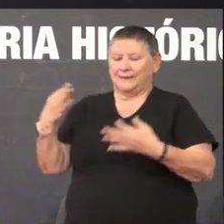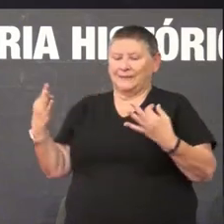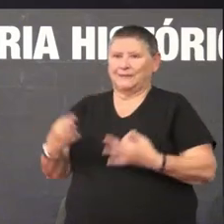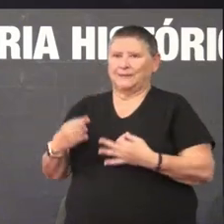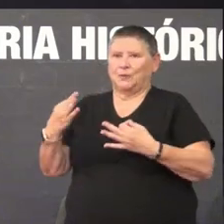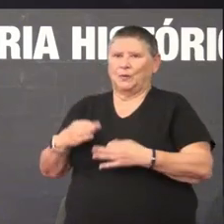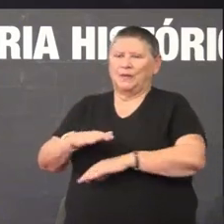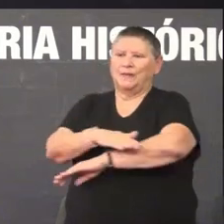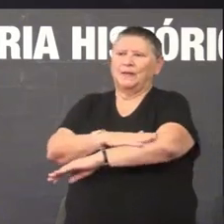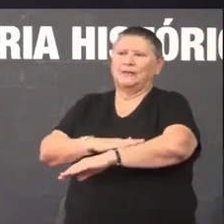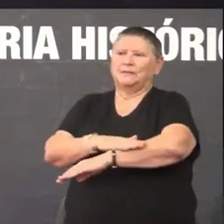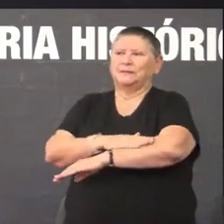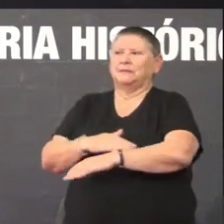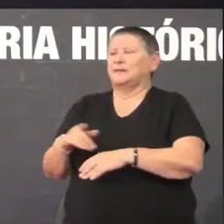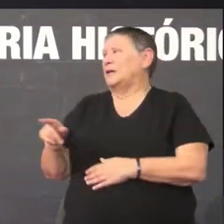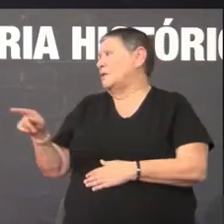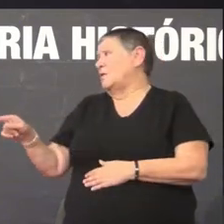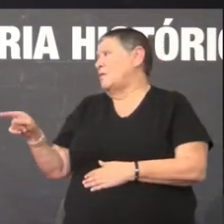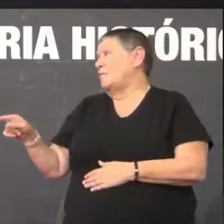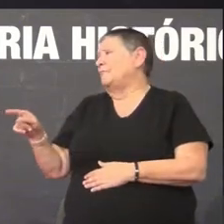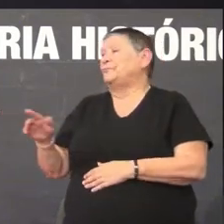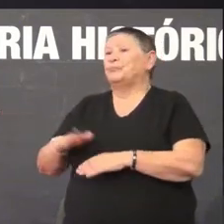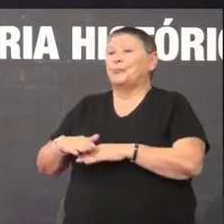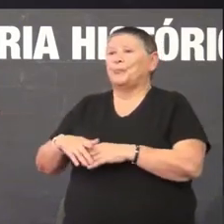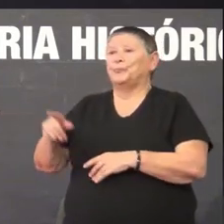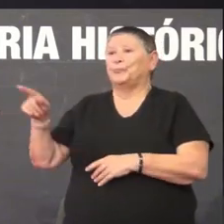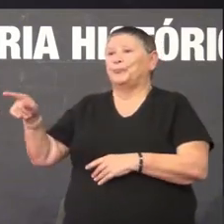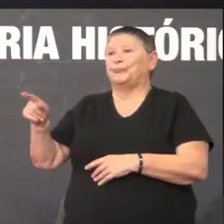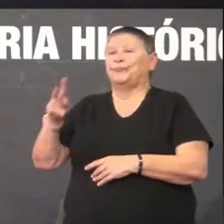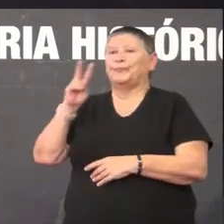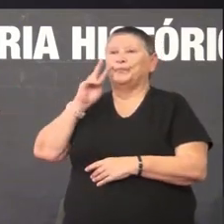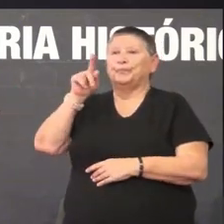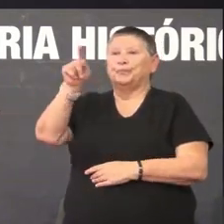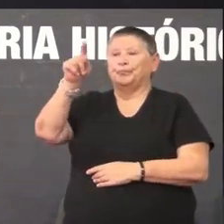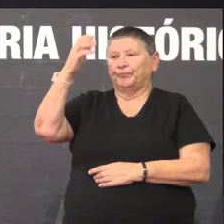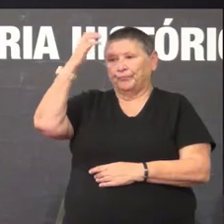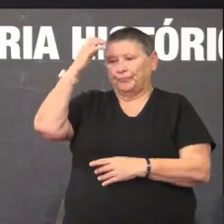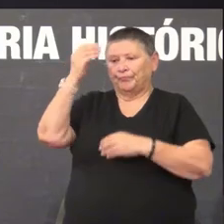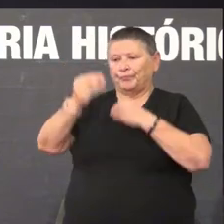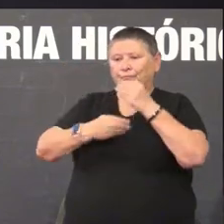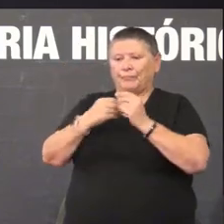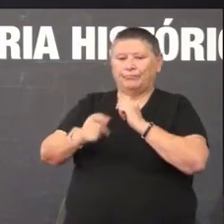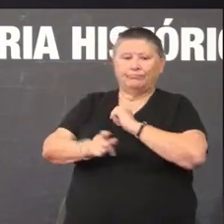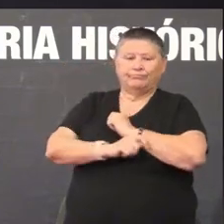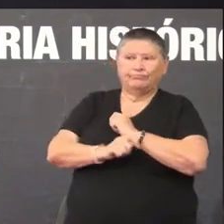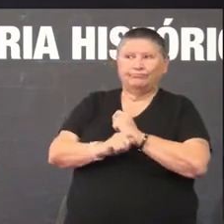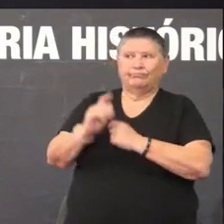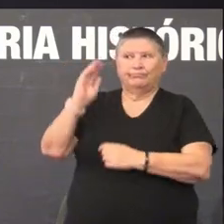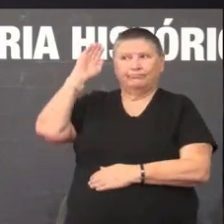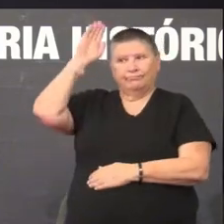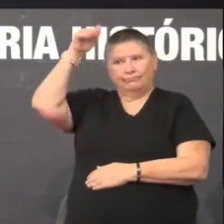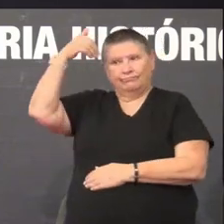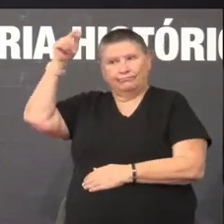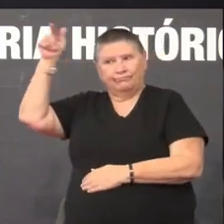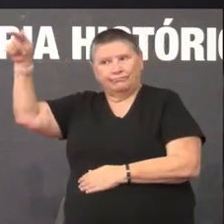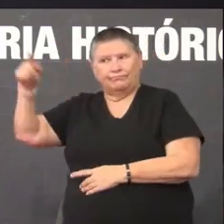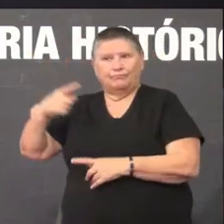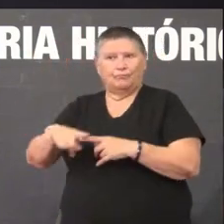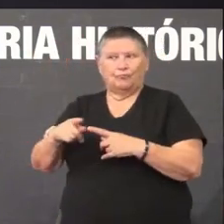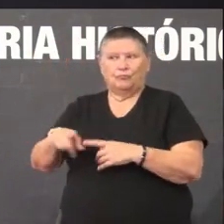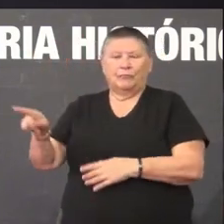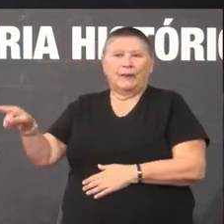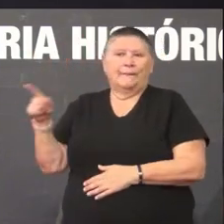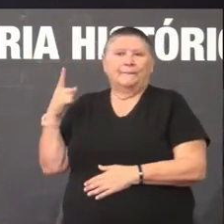papeles que afectaban a operaciones que había hecho el rey, a chanchullos con los países árabes, etcétera, etcétera.